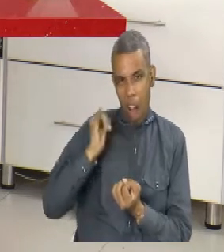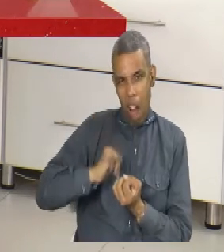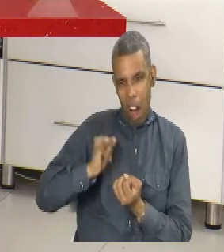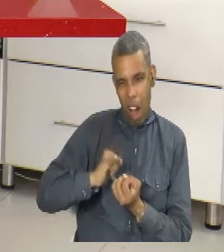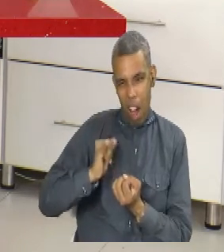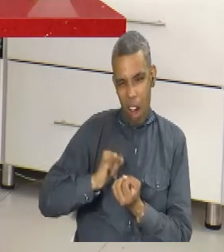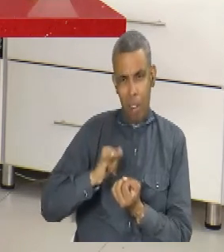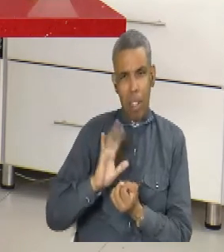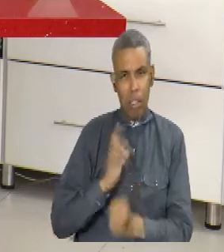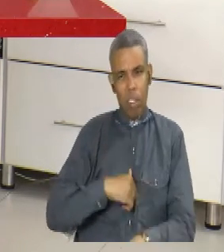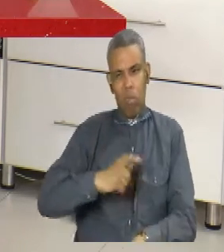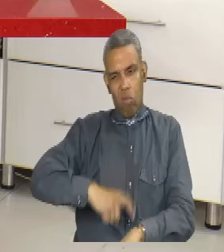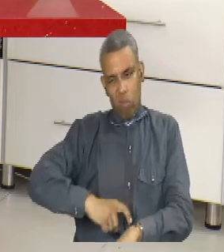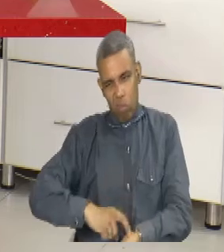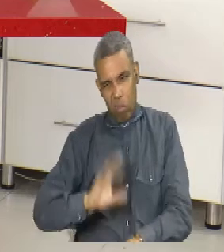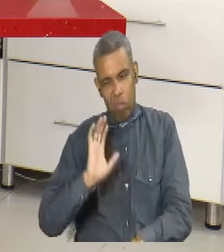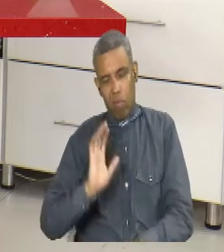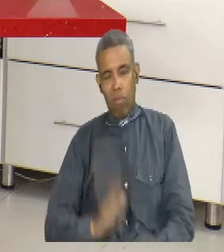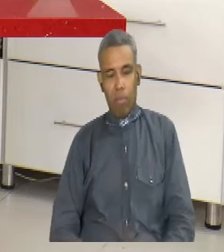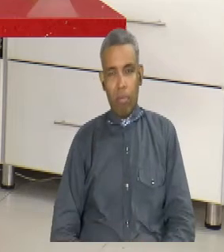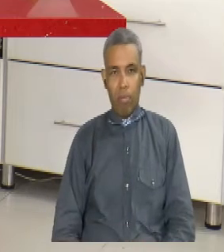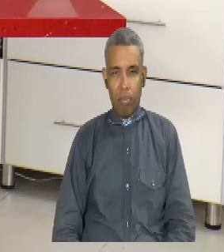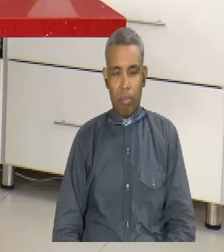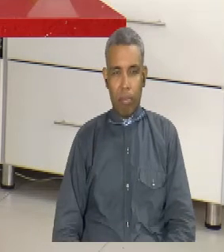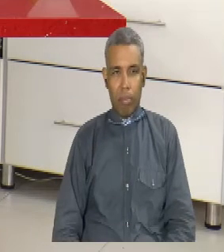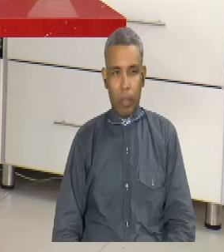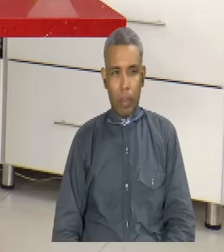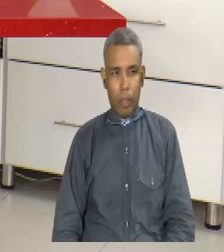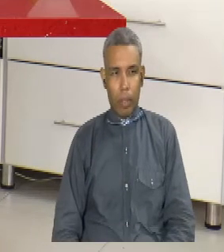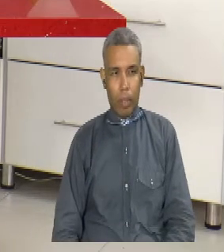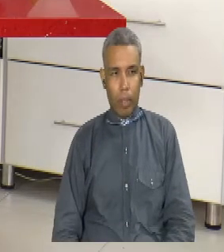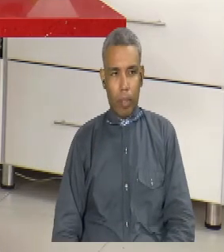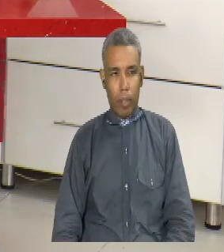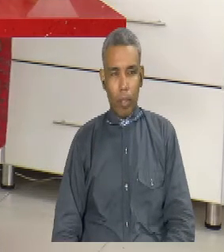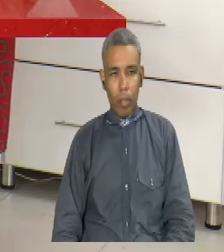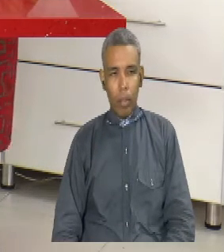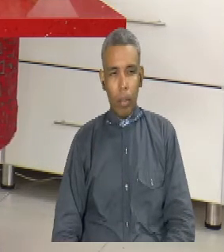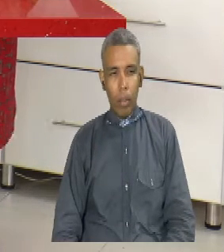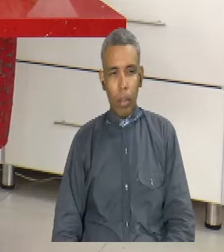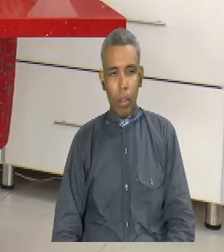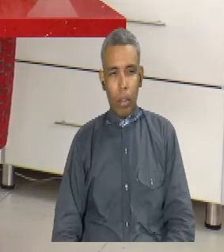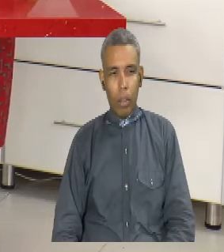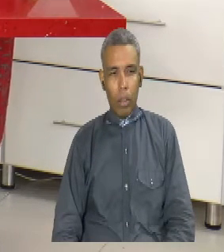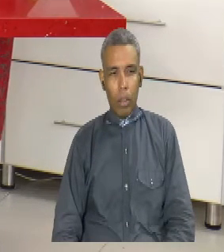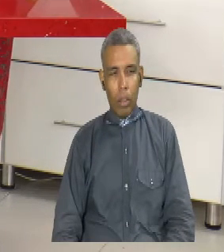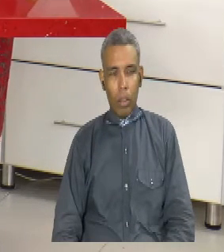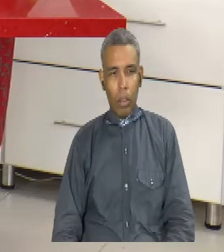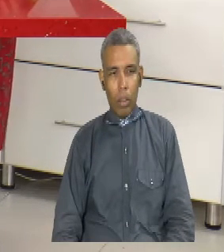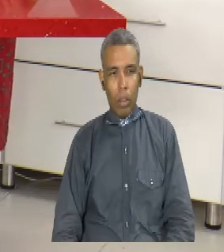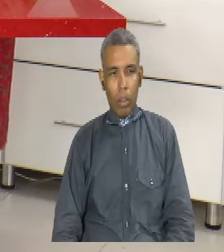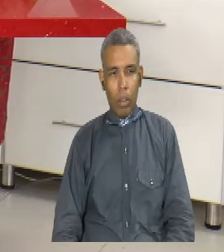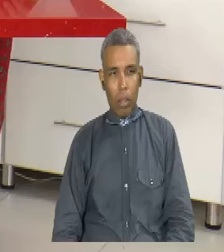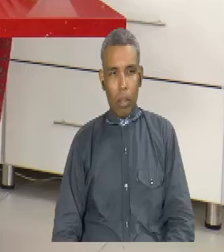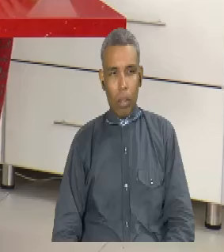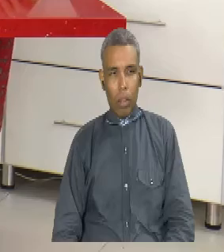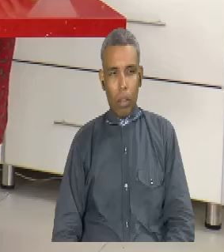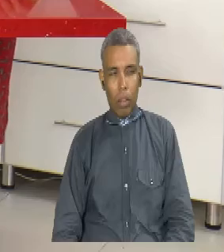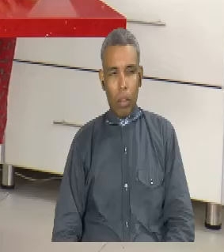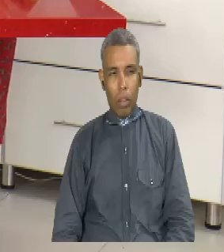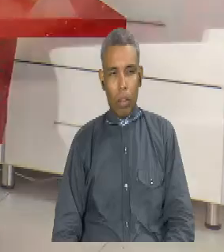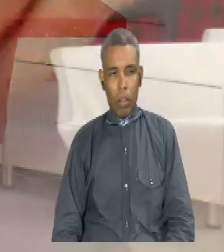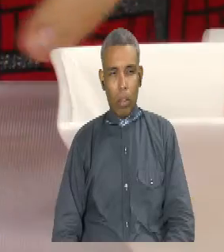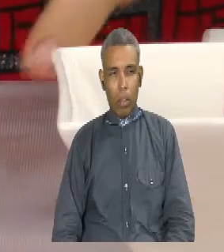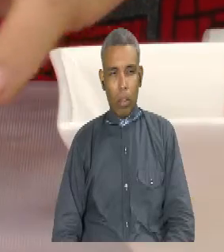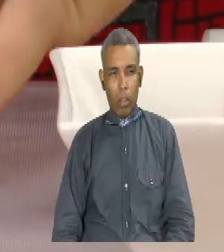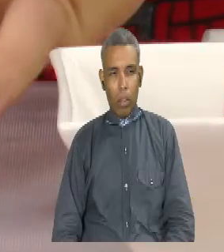Acá les estoy haciendo una pequeña incisión. Entonces, la idea es que queden así